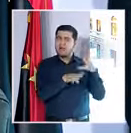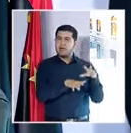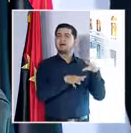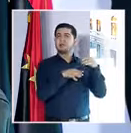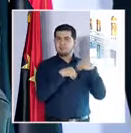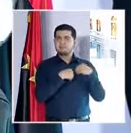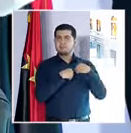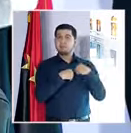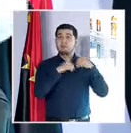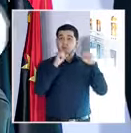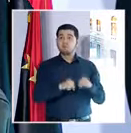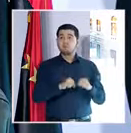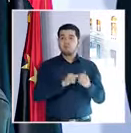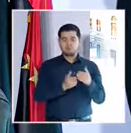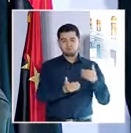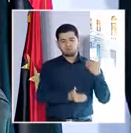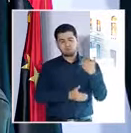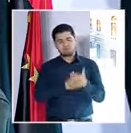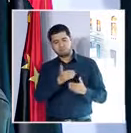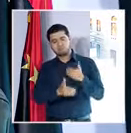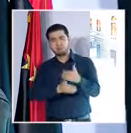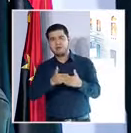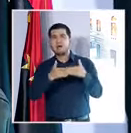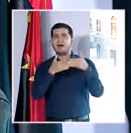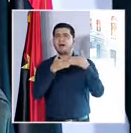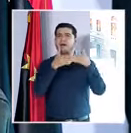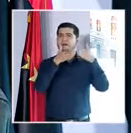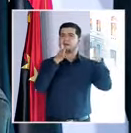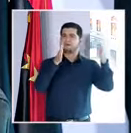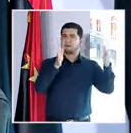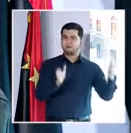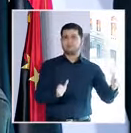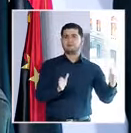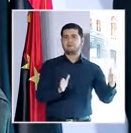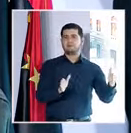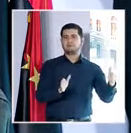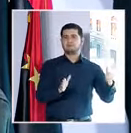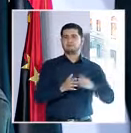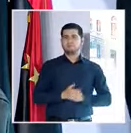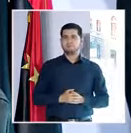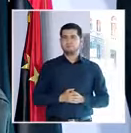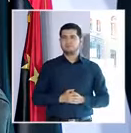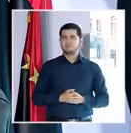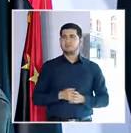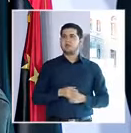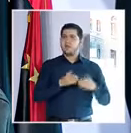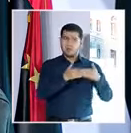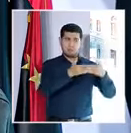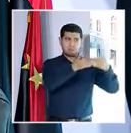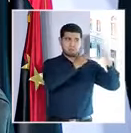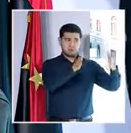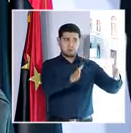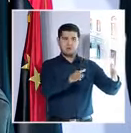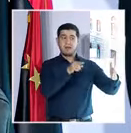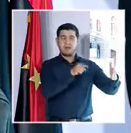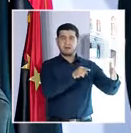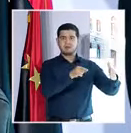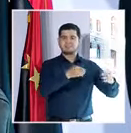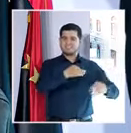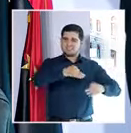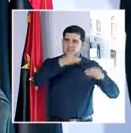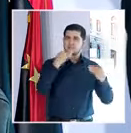que rápidamente podamos avanzar en esa apertura segura y